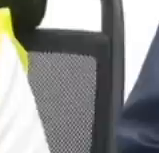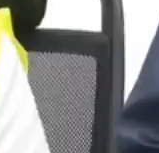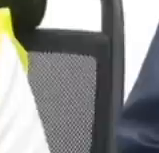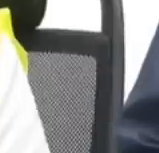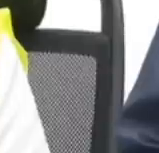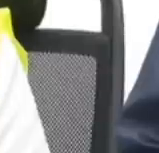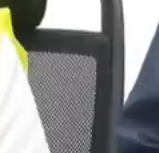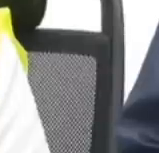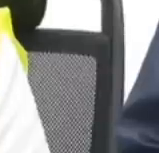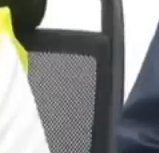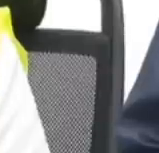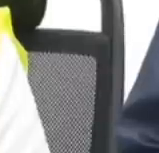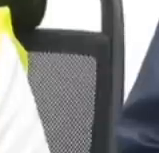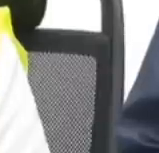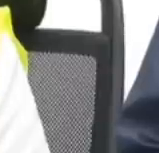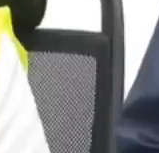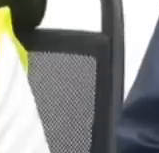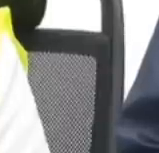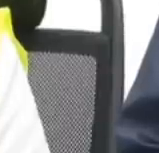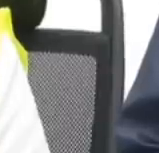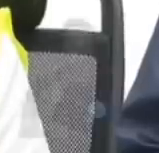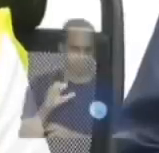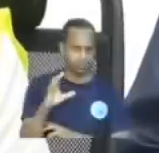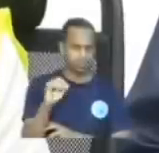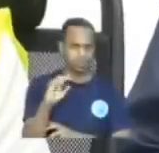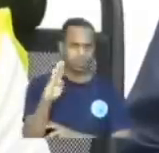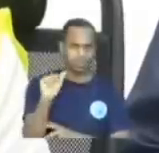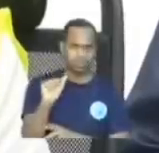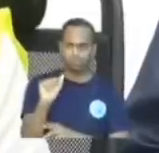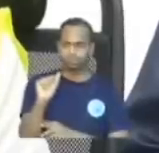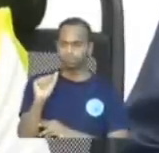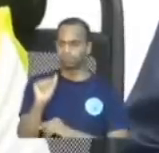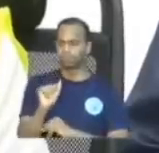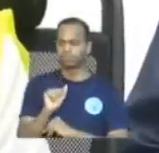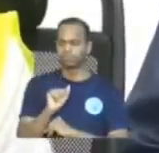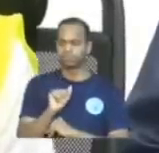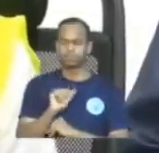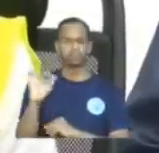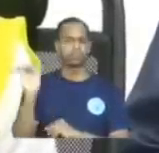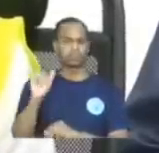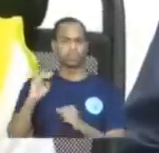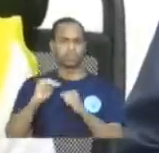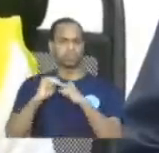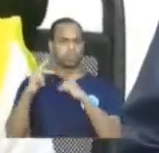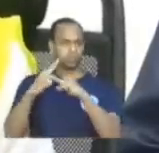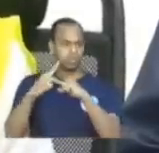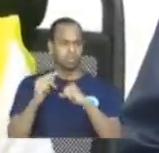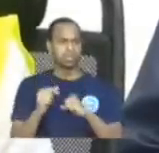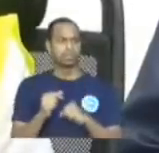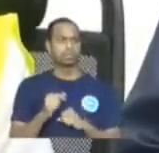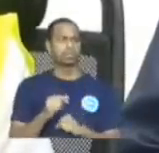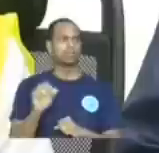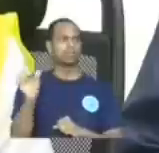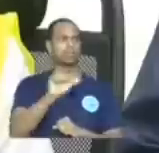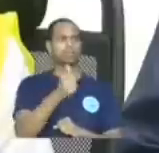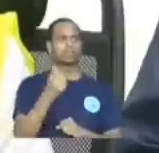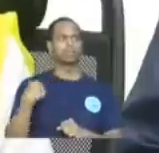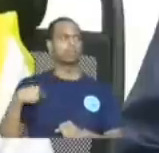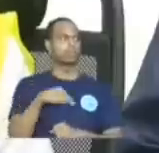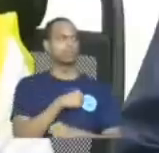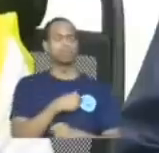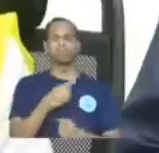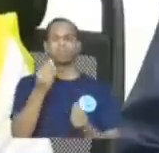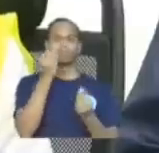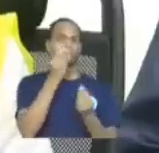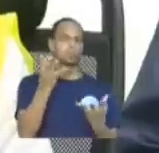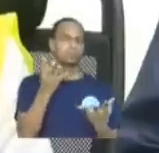algunas carreteras también, como en el caso de Ocoa, también como aquí se mencionó también de Monte Plata. Nosotros estamos evaluando